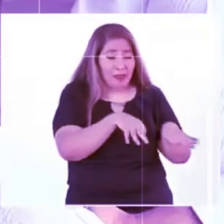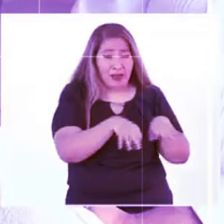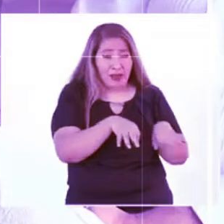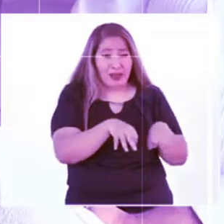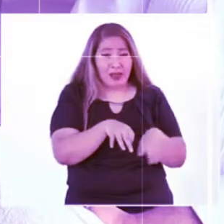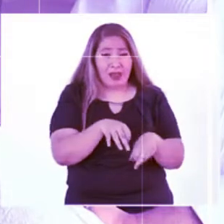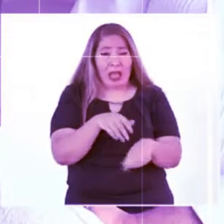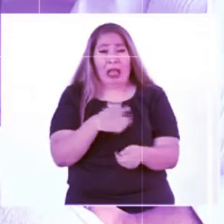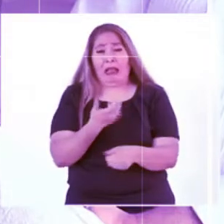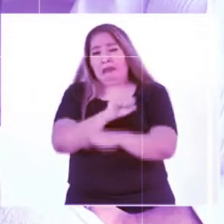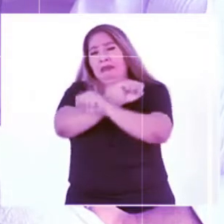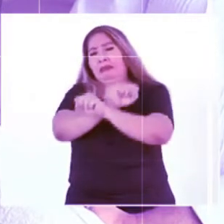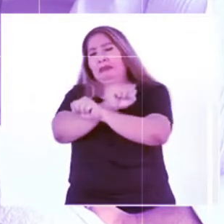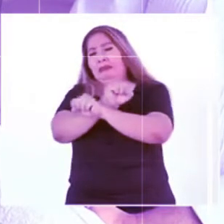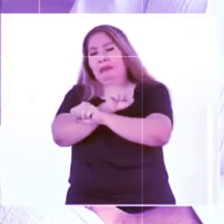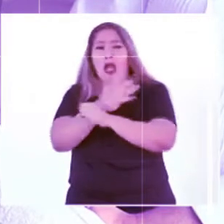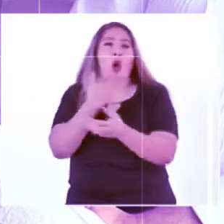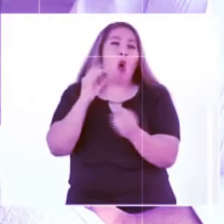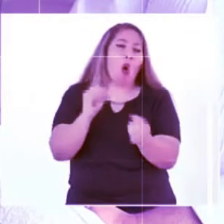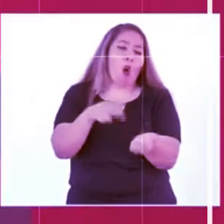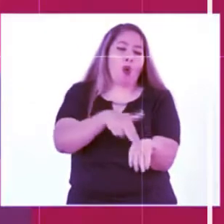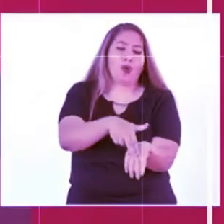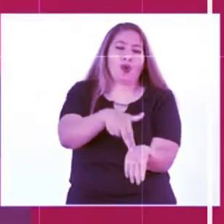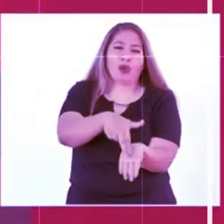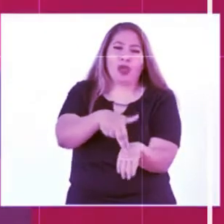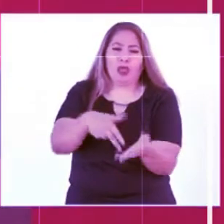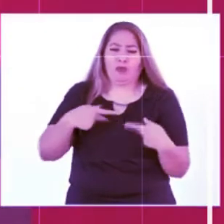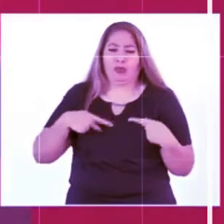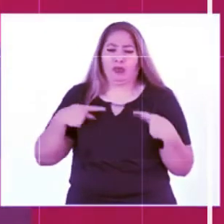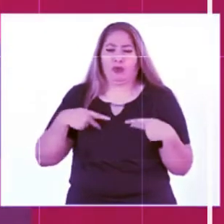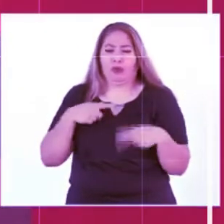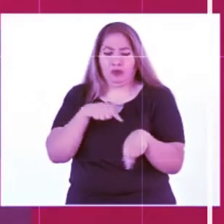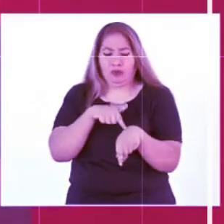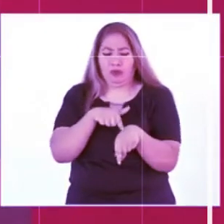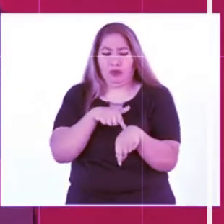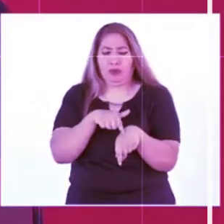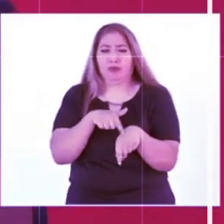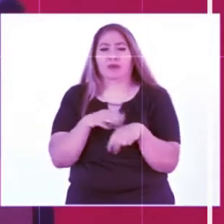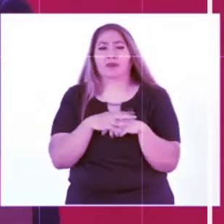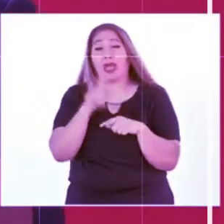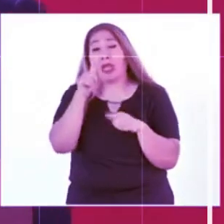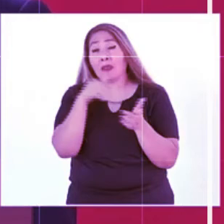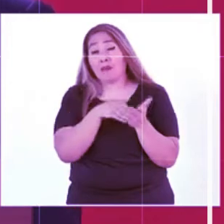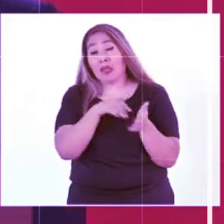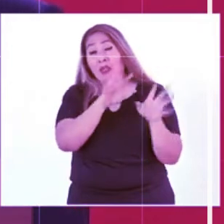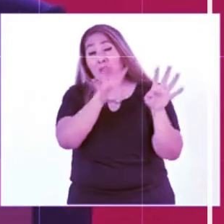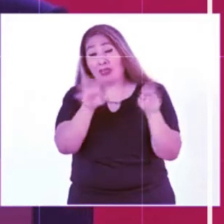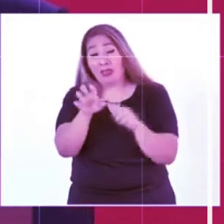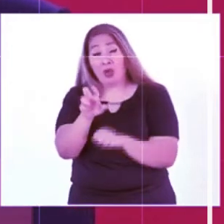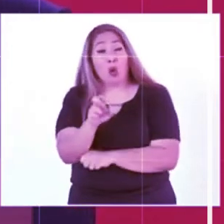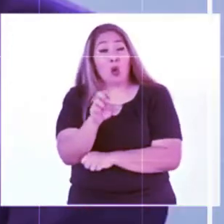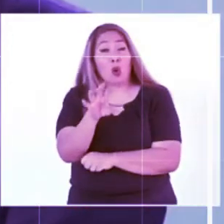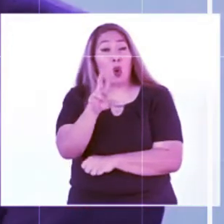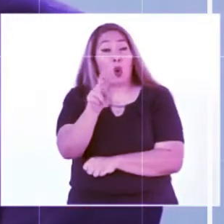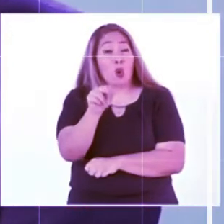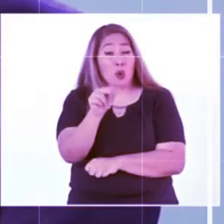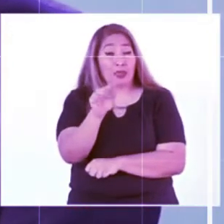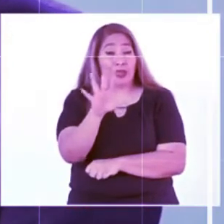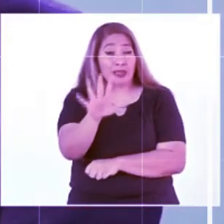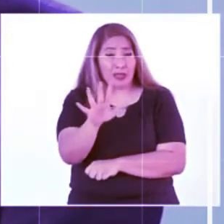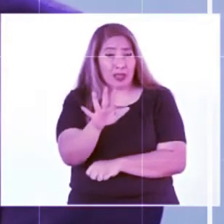país. Está documentado que en 1895